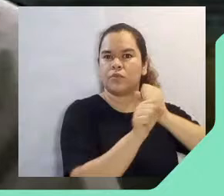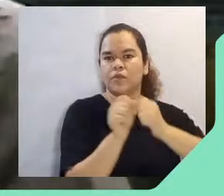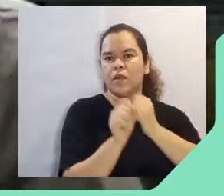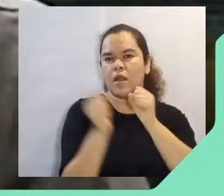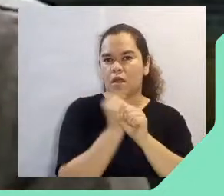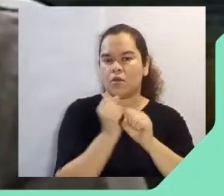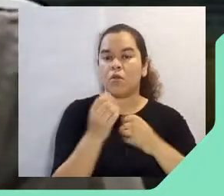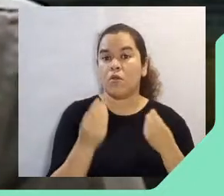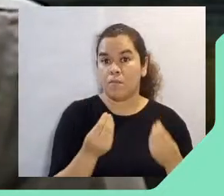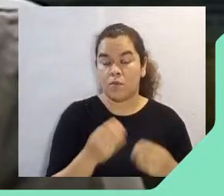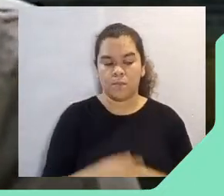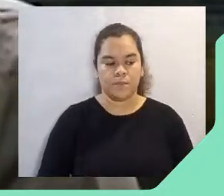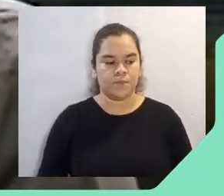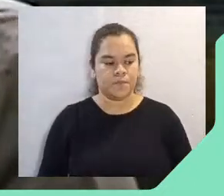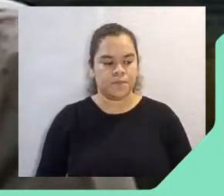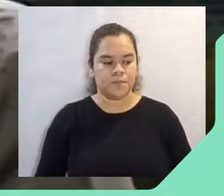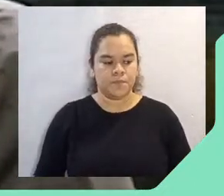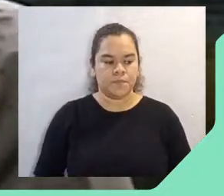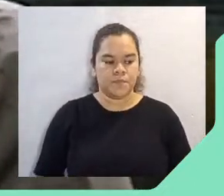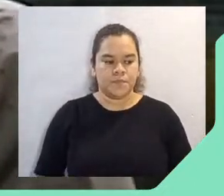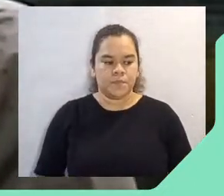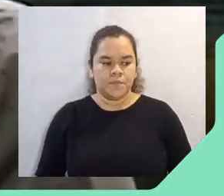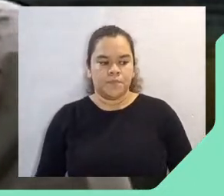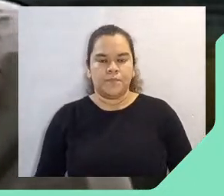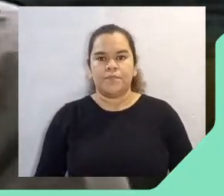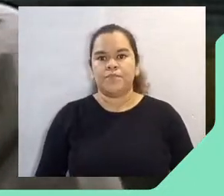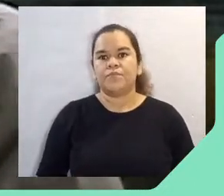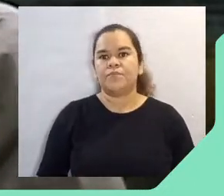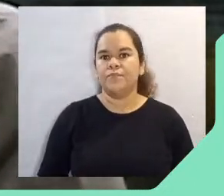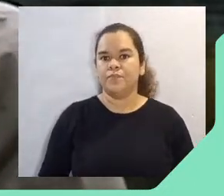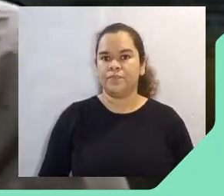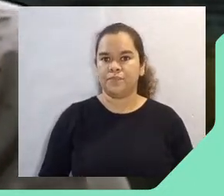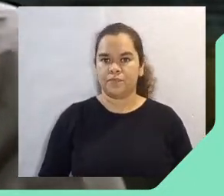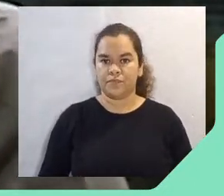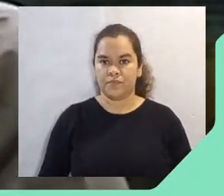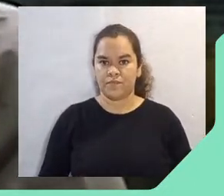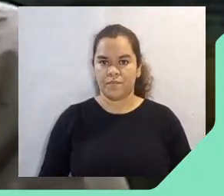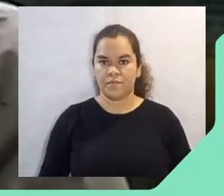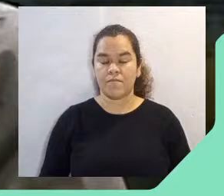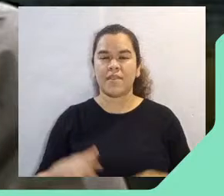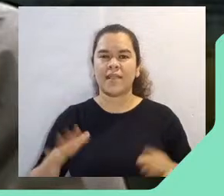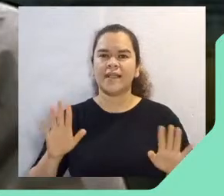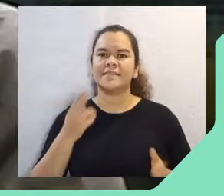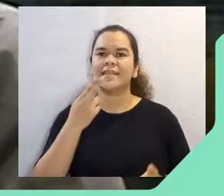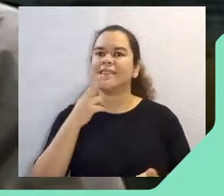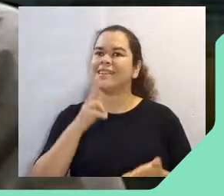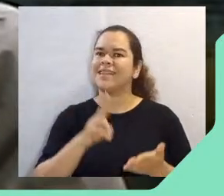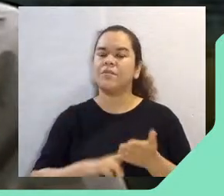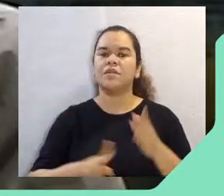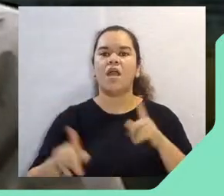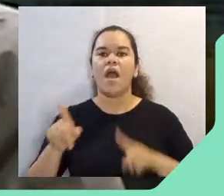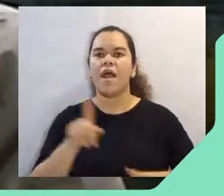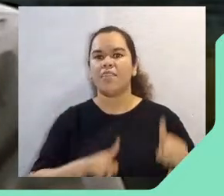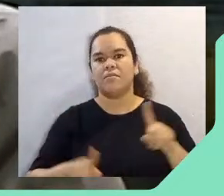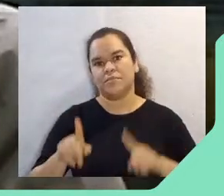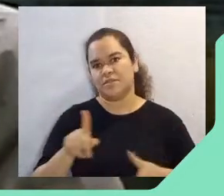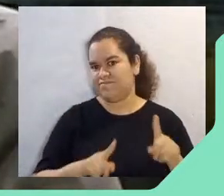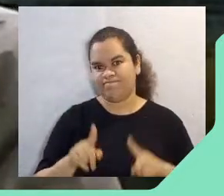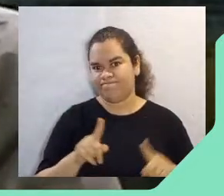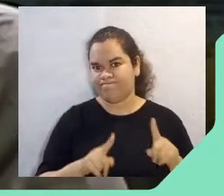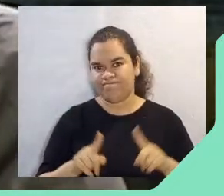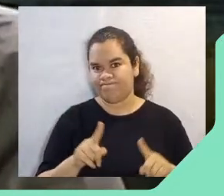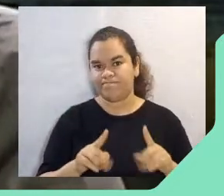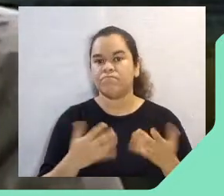Ante todo, este es un trámite netamente administrativo, con lo cual él va a tener que iniciar